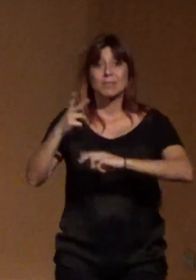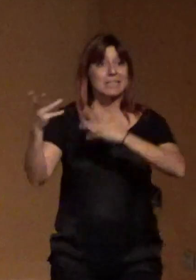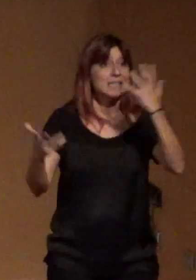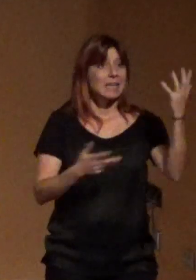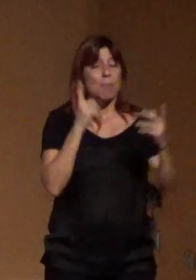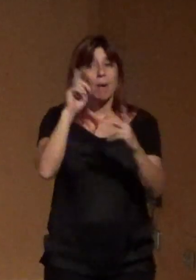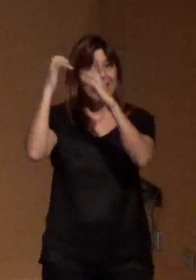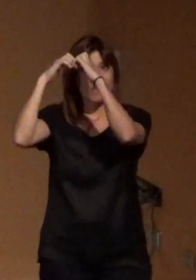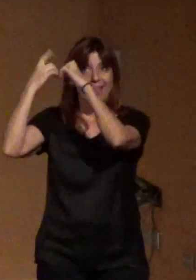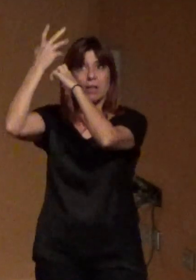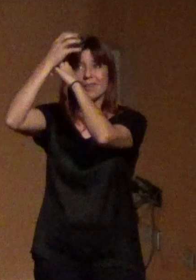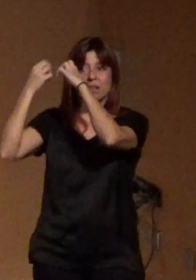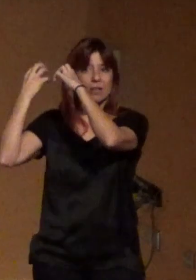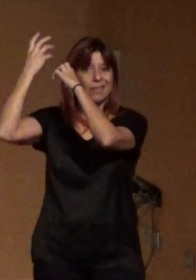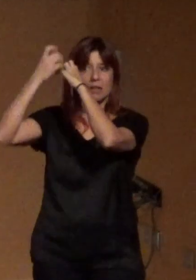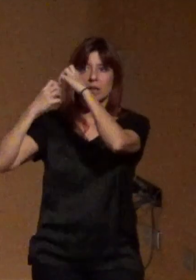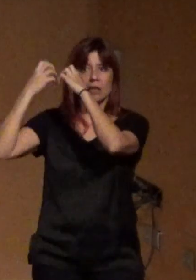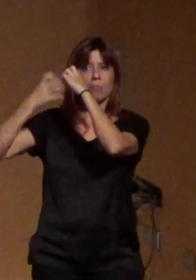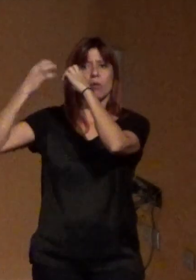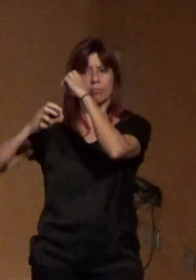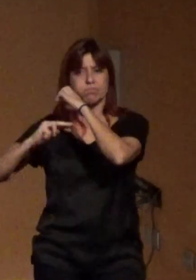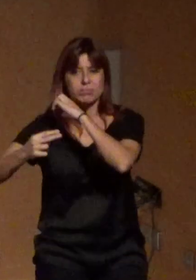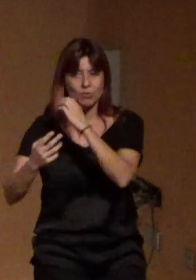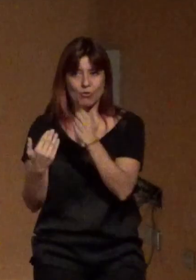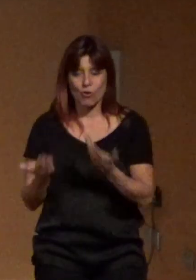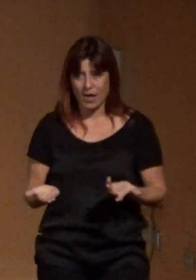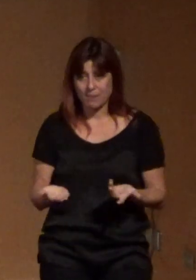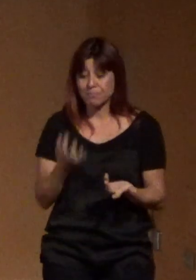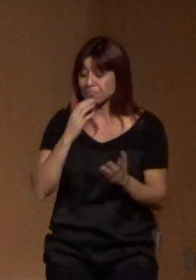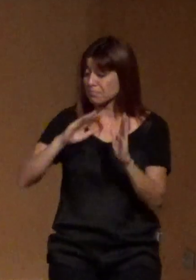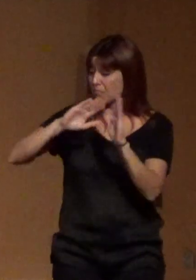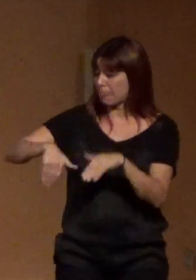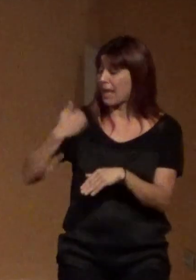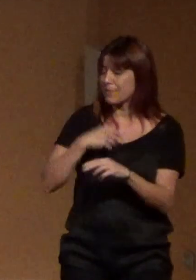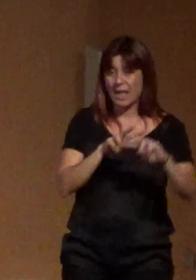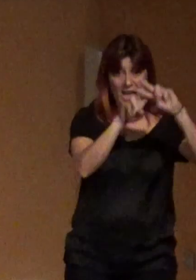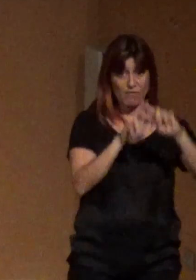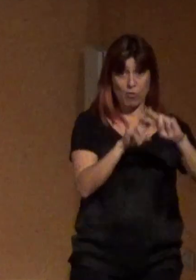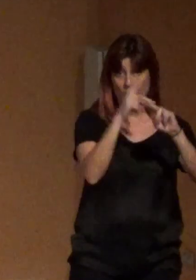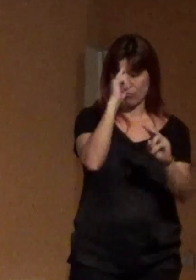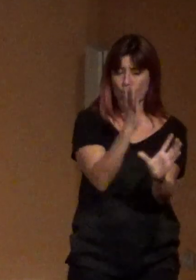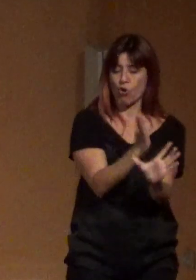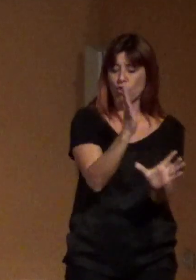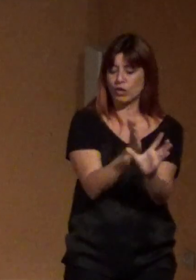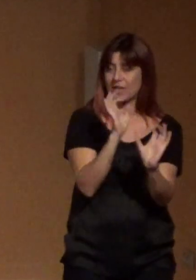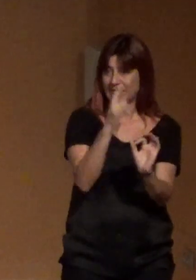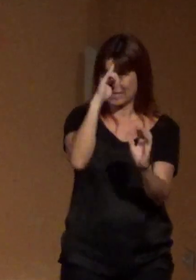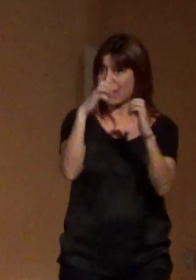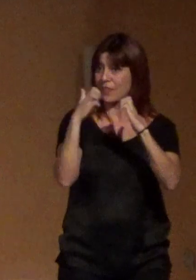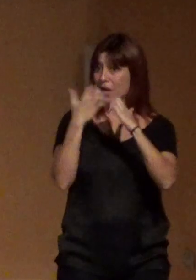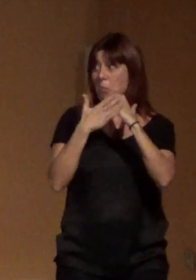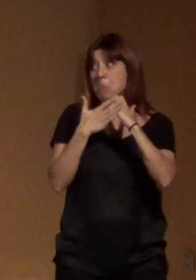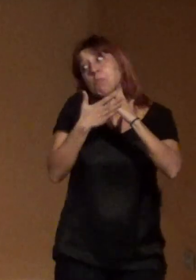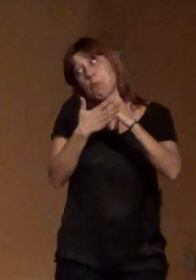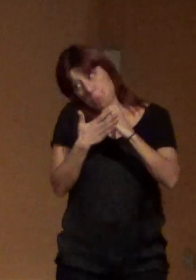dando vueltas en un bucle y no sabe dónde actúa. Y finalmente, cuando ya se hace la elaboración cognitiva en el proceso frontal, en el cerebro, muy